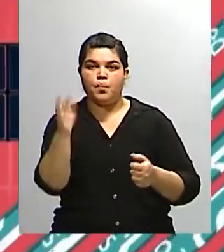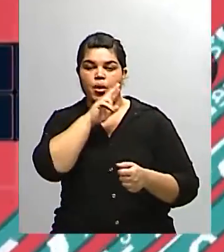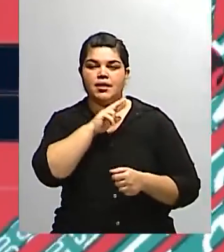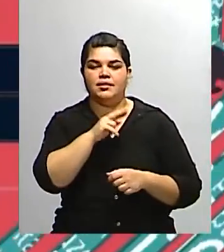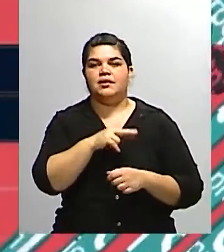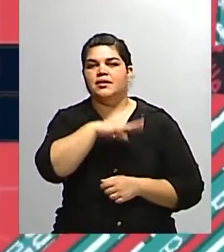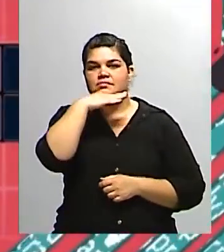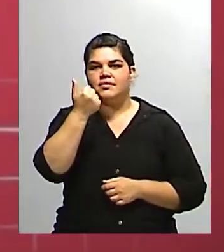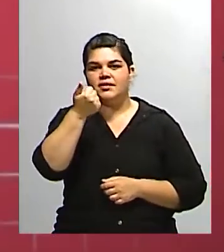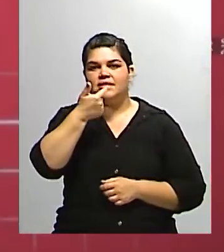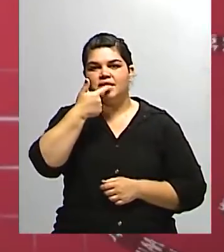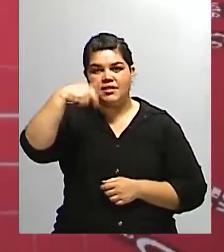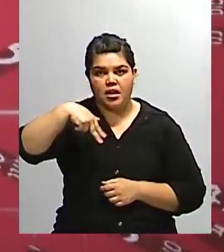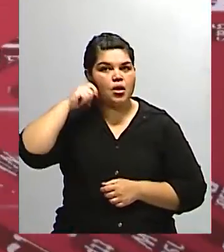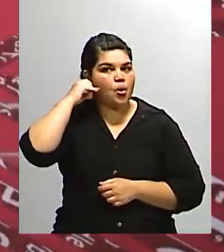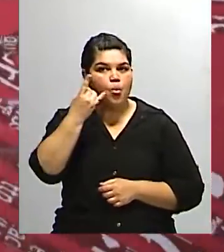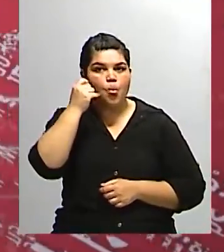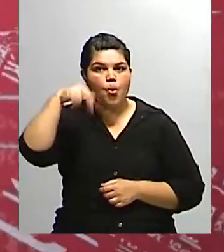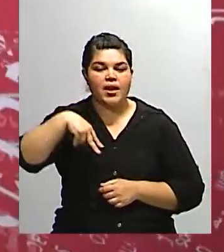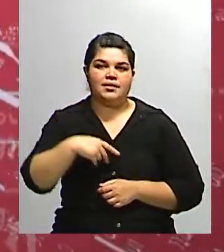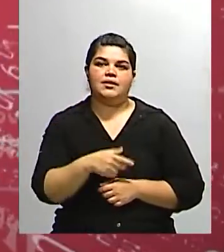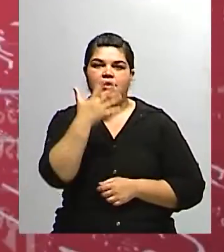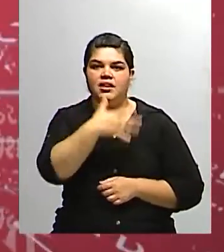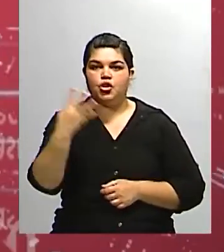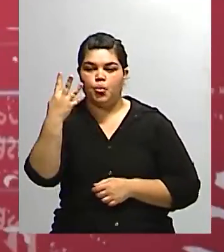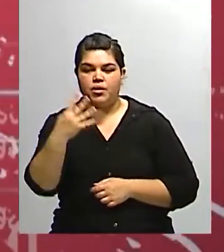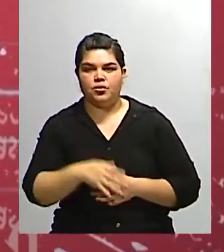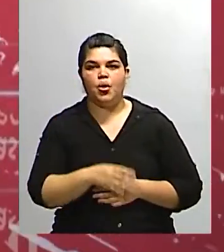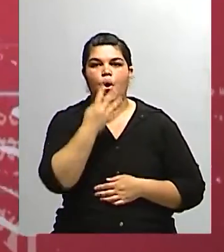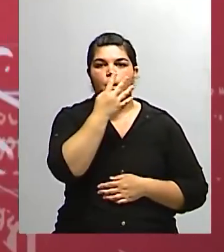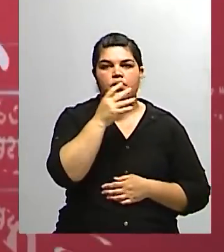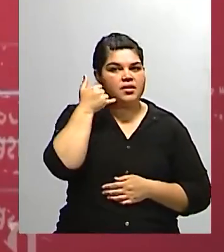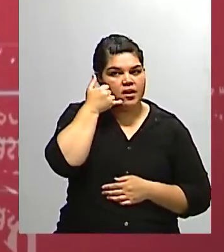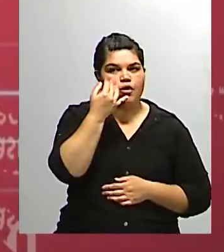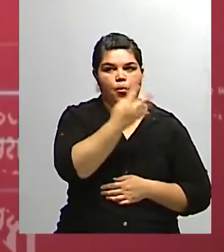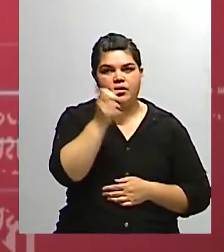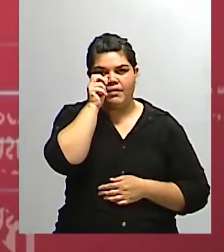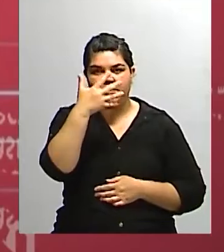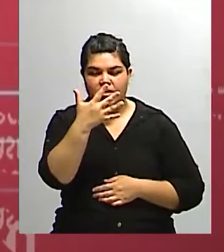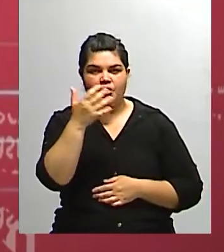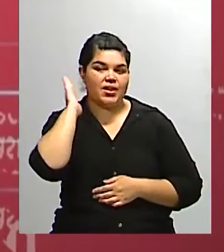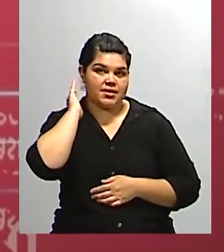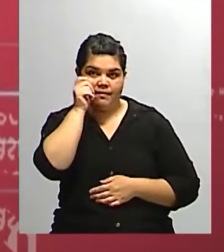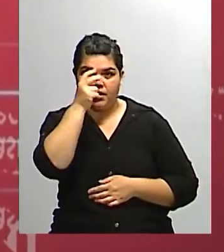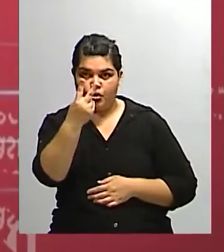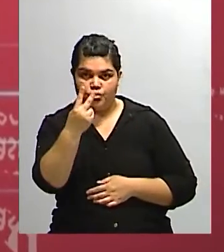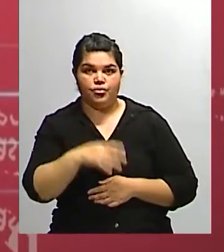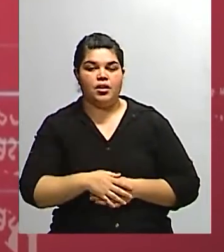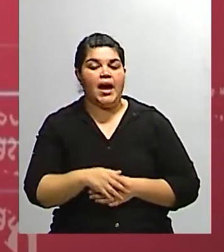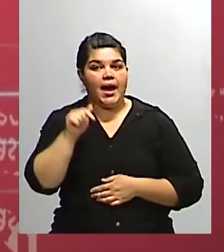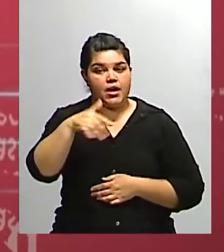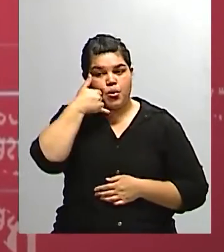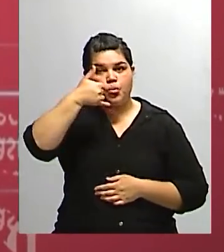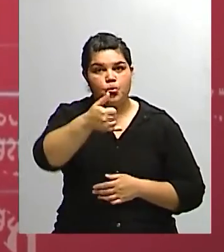504 y el teléfono 425-1622. que ahí se puede pedir turno